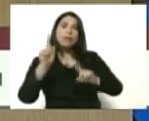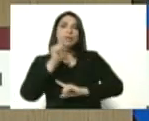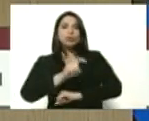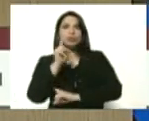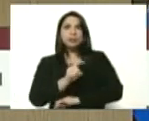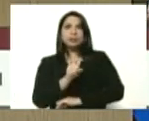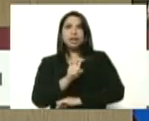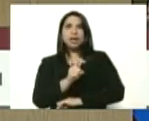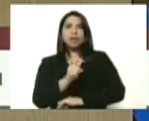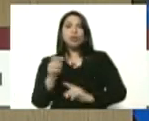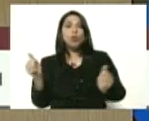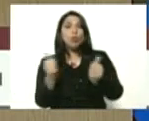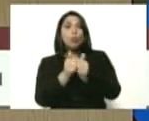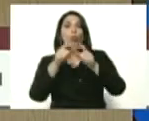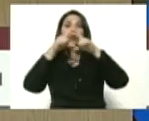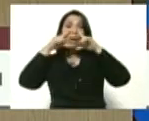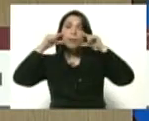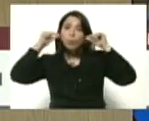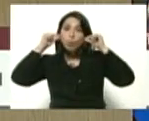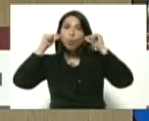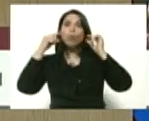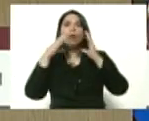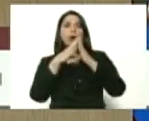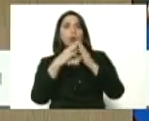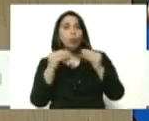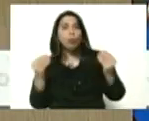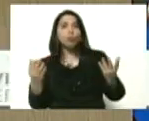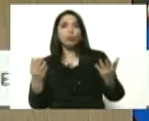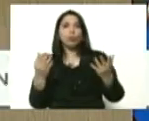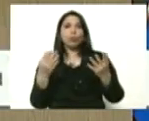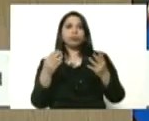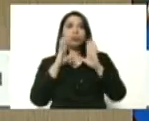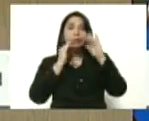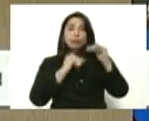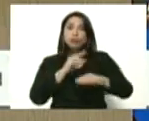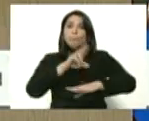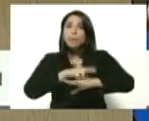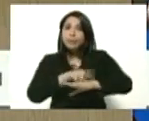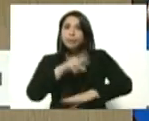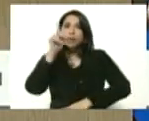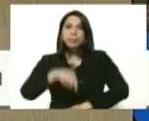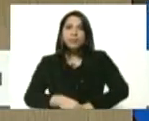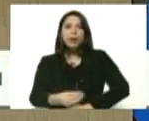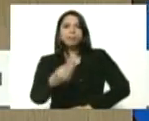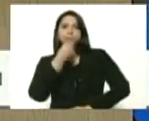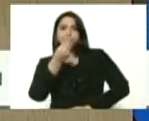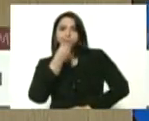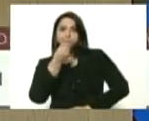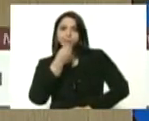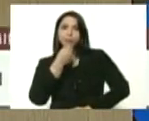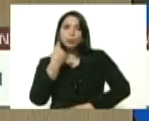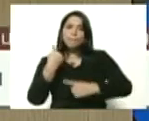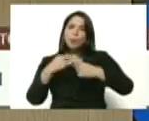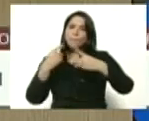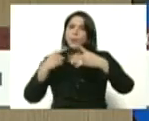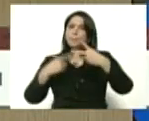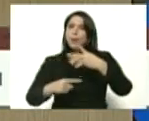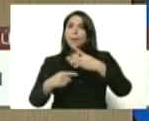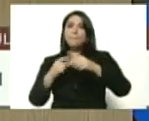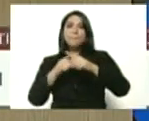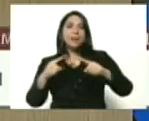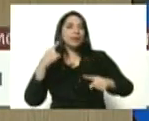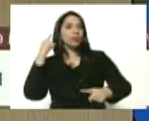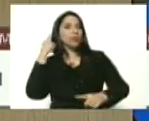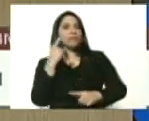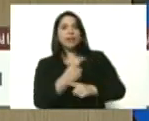necesario, con el tapaboca, con la atención médica, con la atención de alimentación, etcétera, pero se